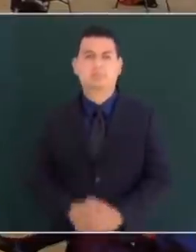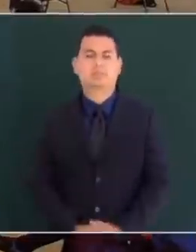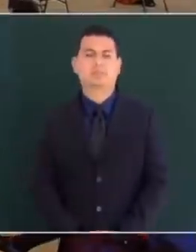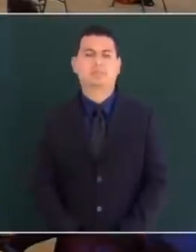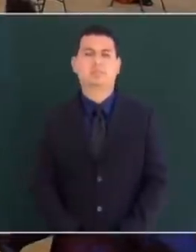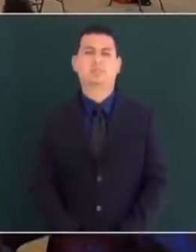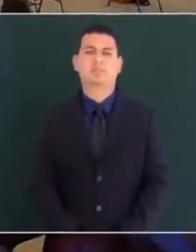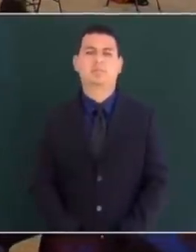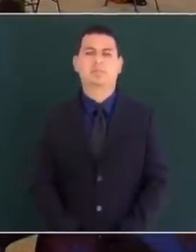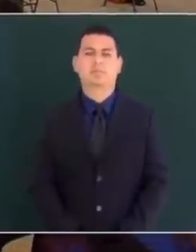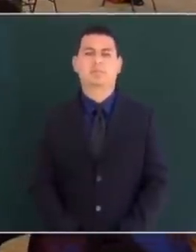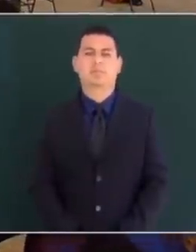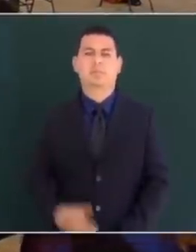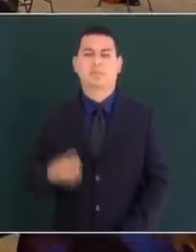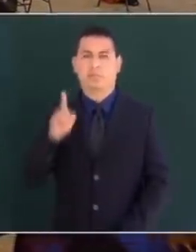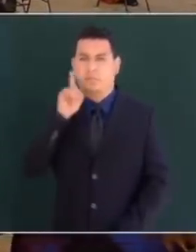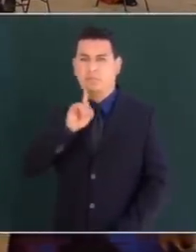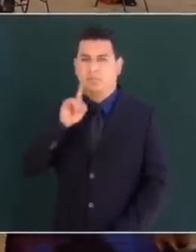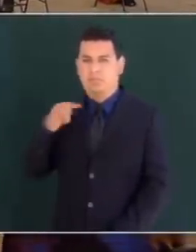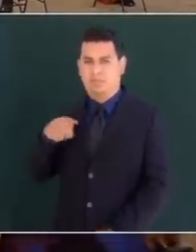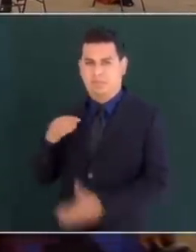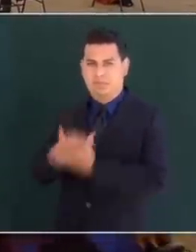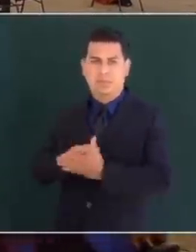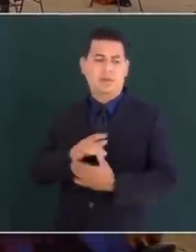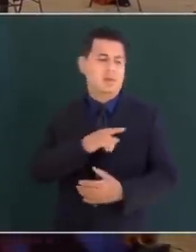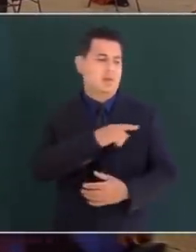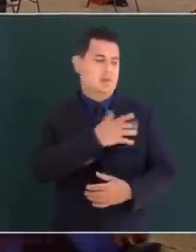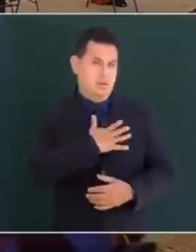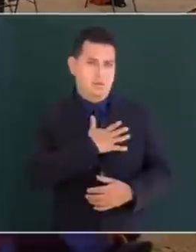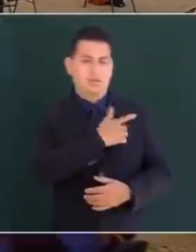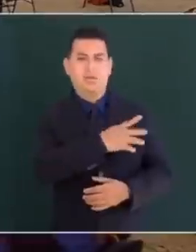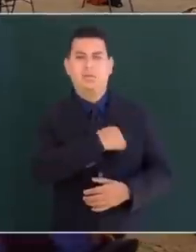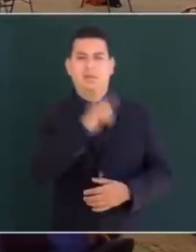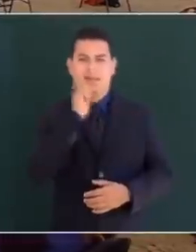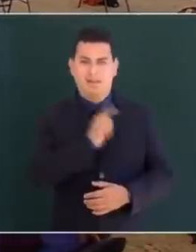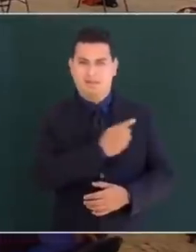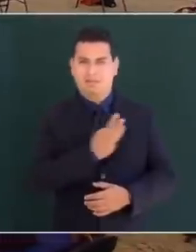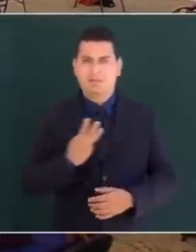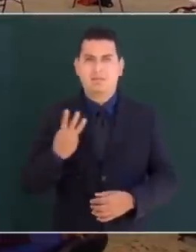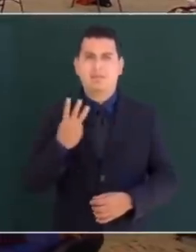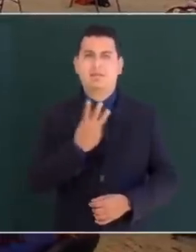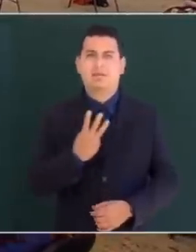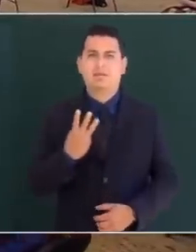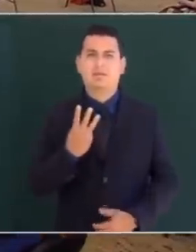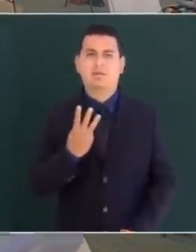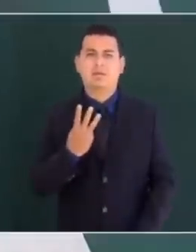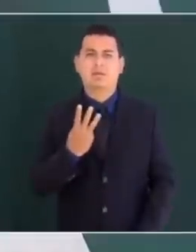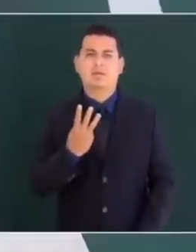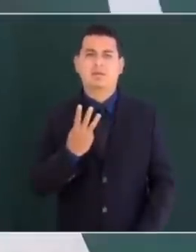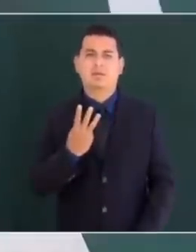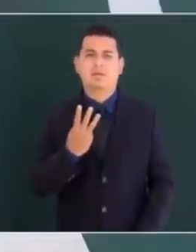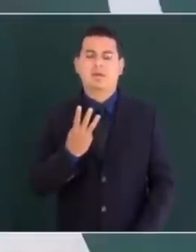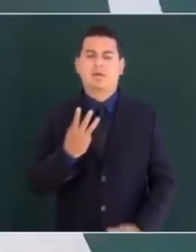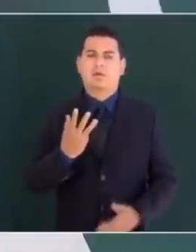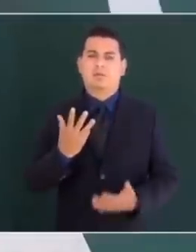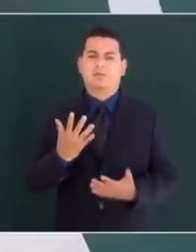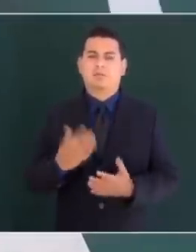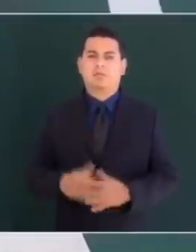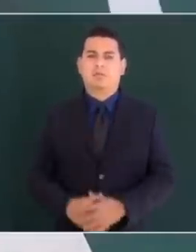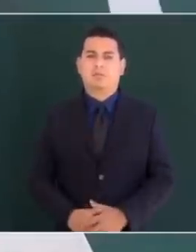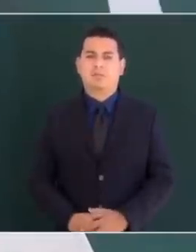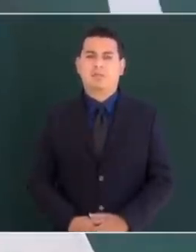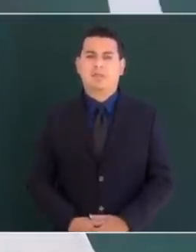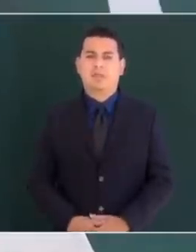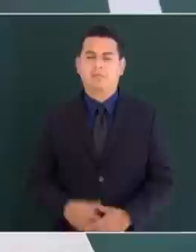Andrea, and I, and our mi esposa daughter, y yo Yolanda, y nuestra hija are truly honored estamos, tenemos el honor de